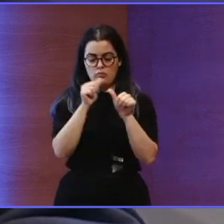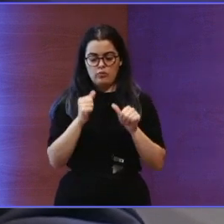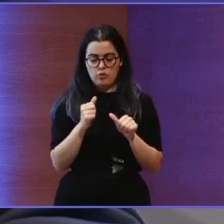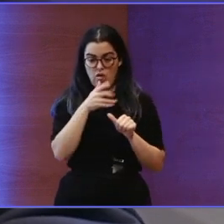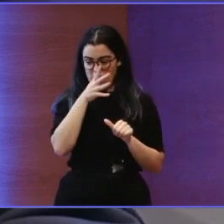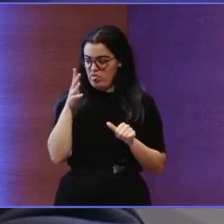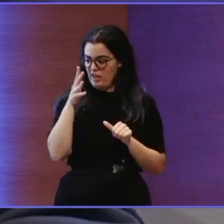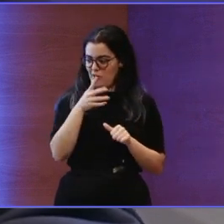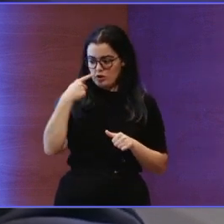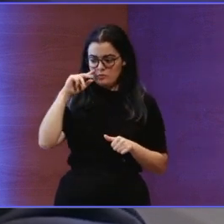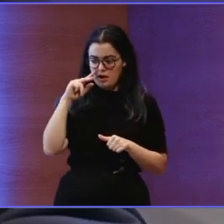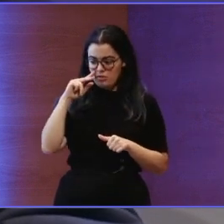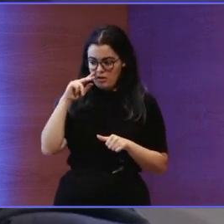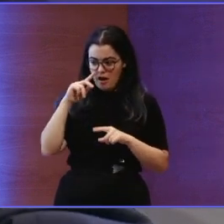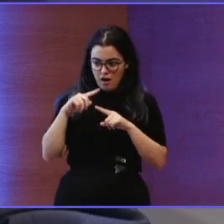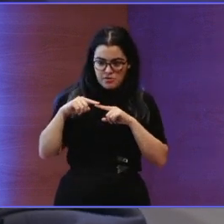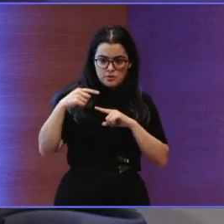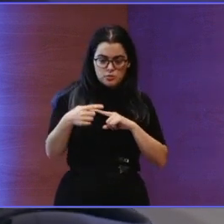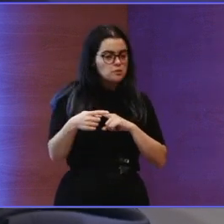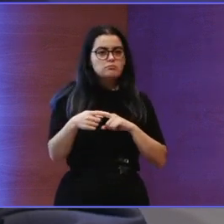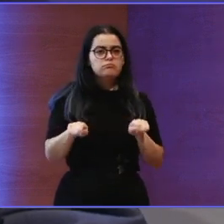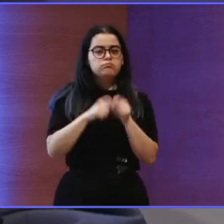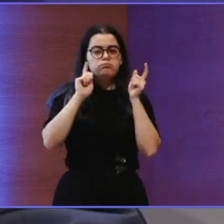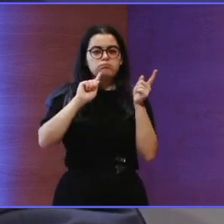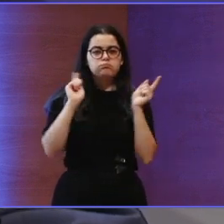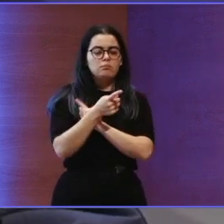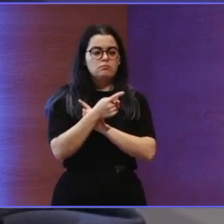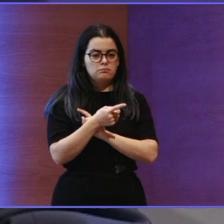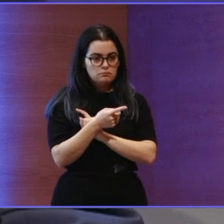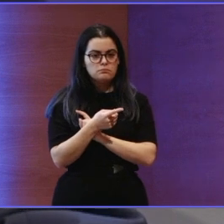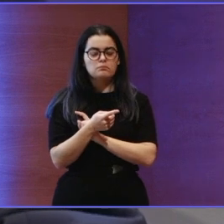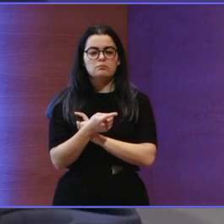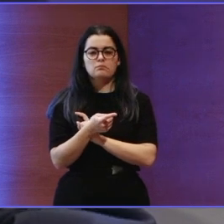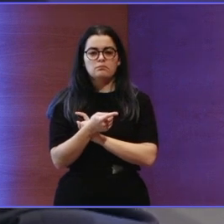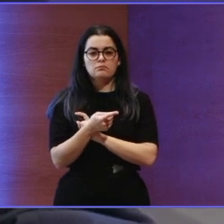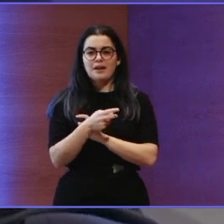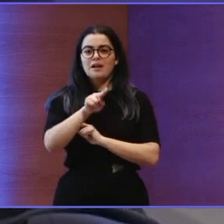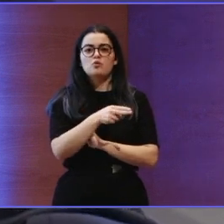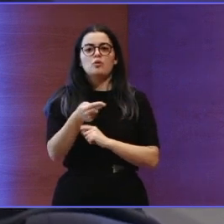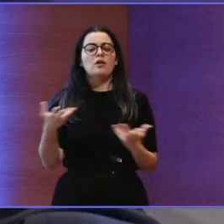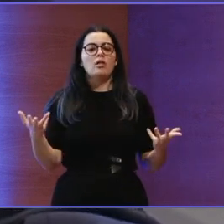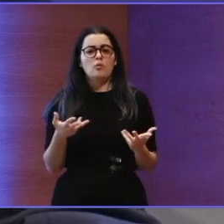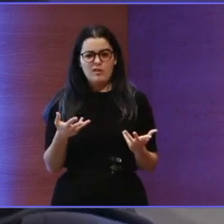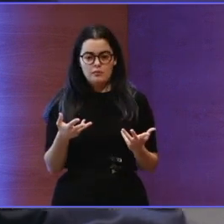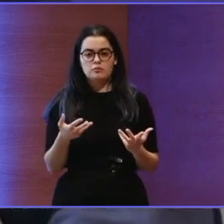de de 5 años de experiencia no eh eh Cómo resultó pues resultó como consecuencia de una evaluación que